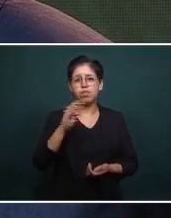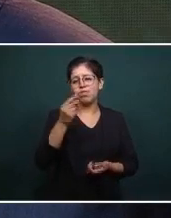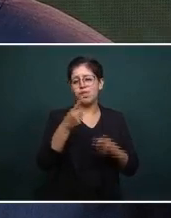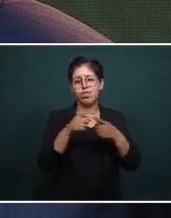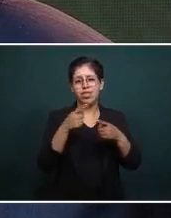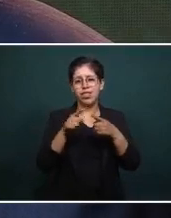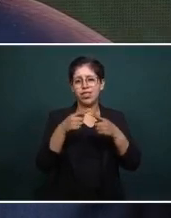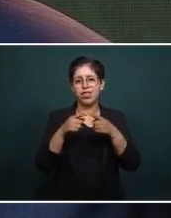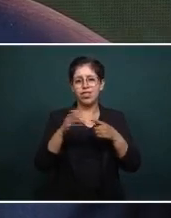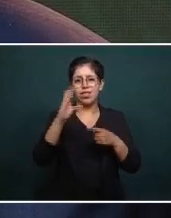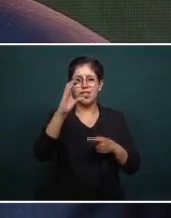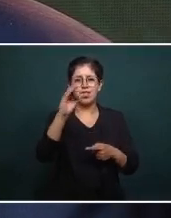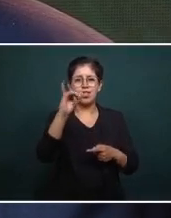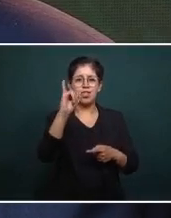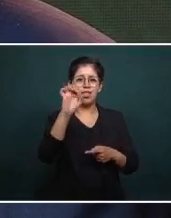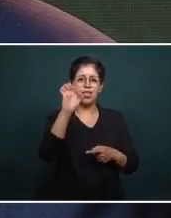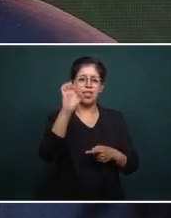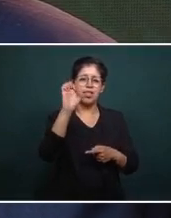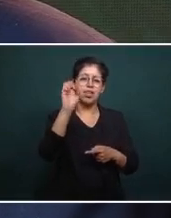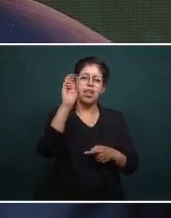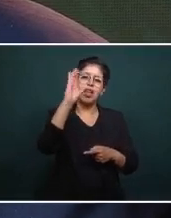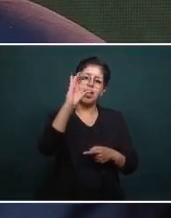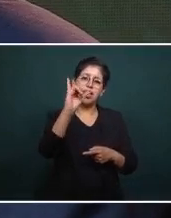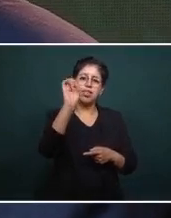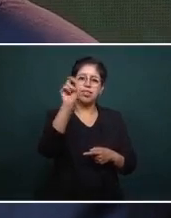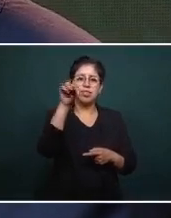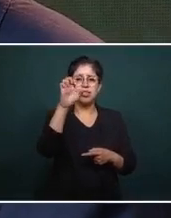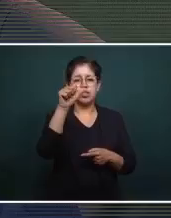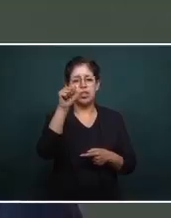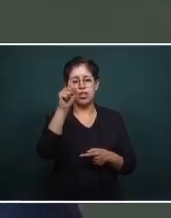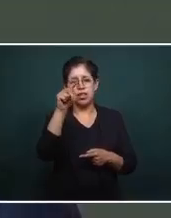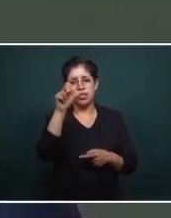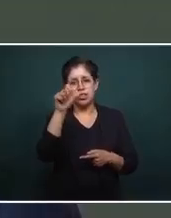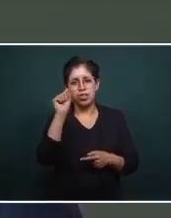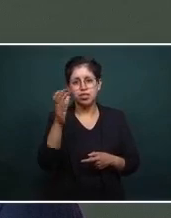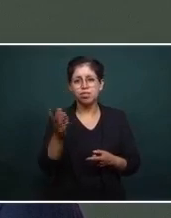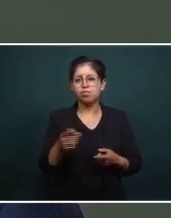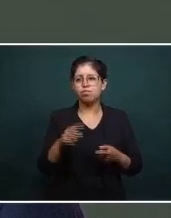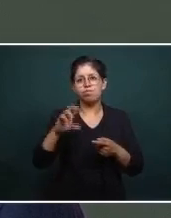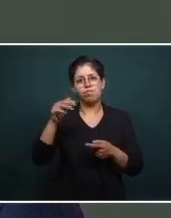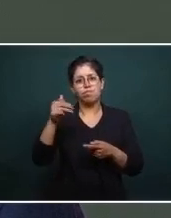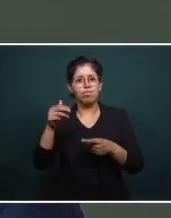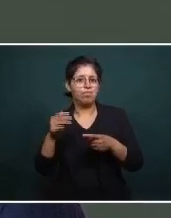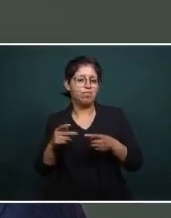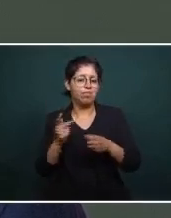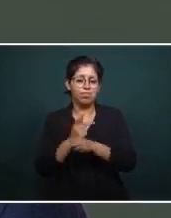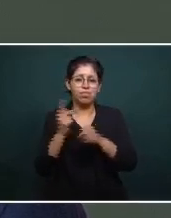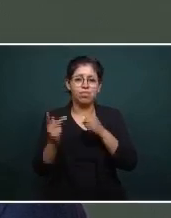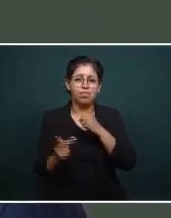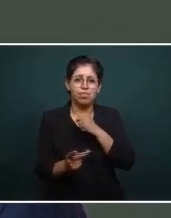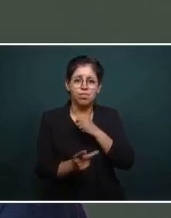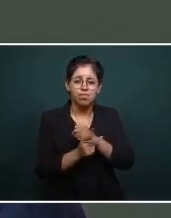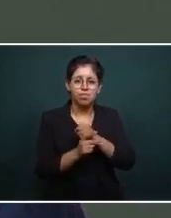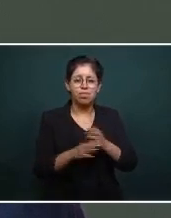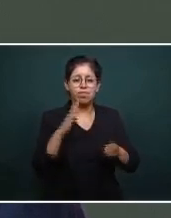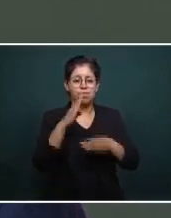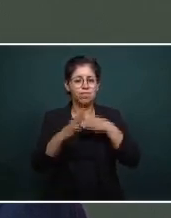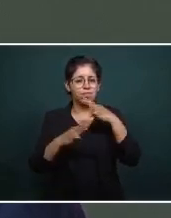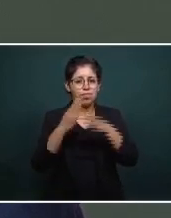mexicanos, su destacado desempeño en el cine